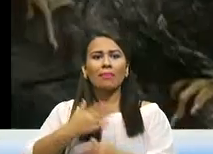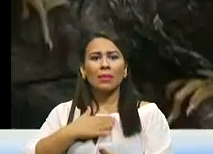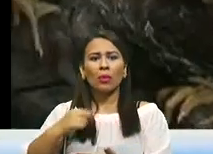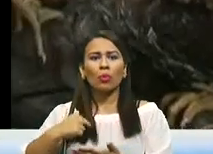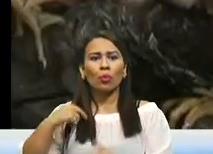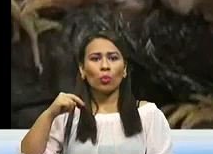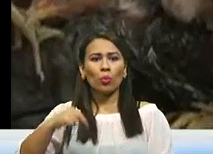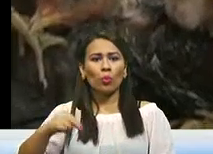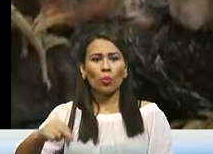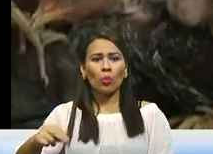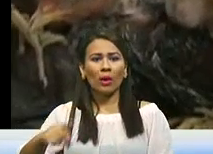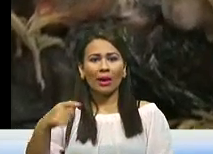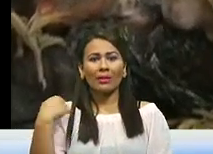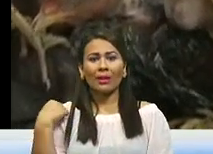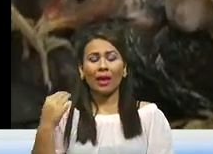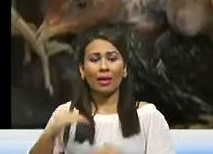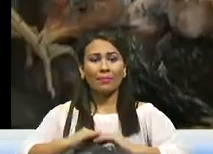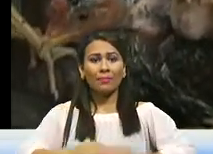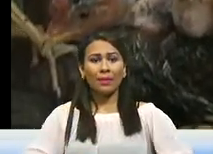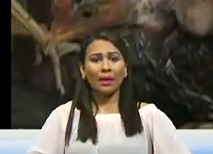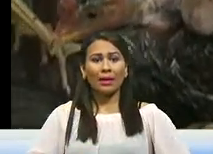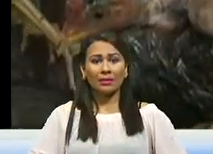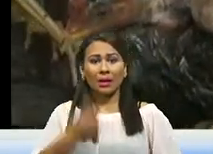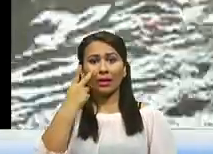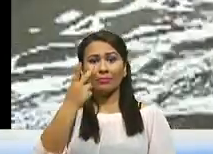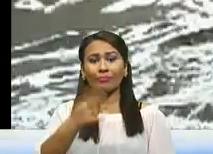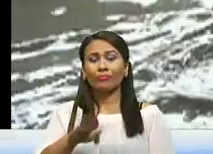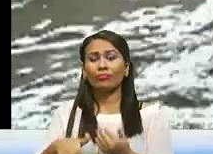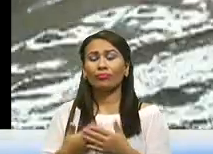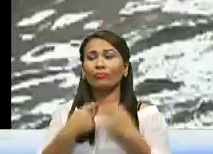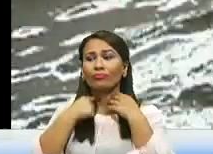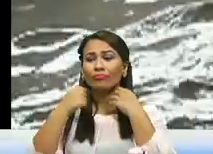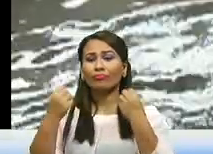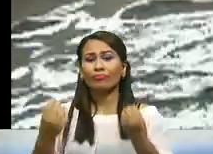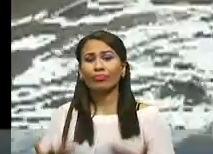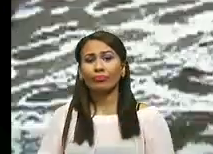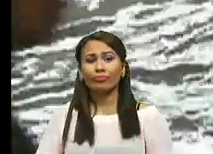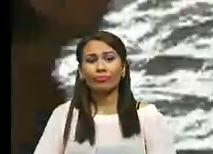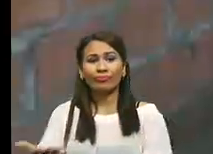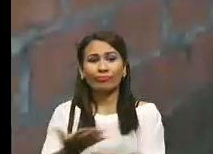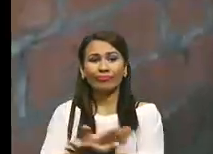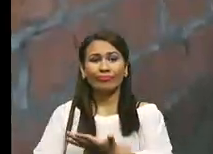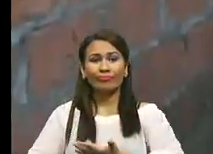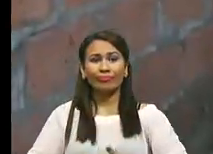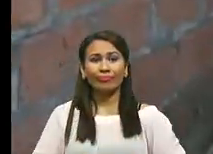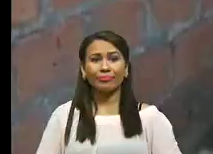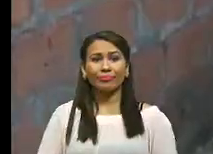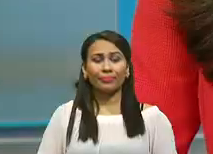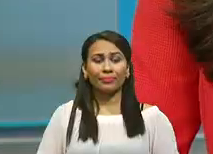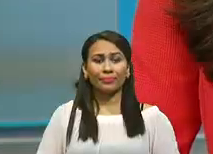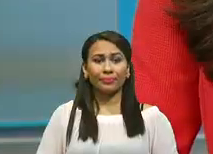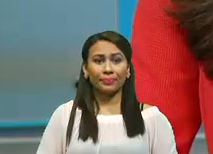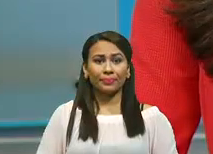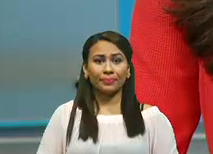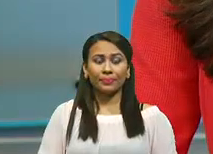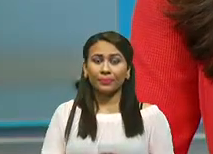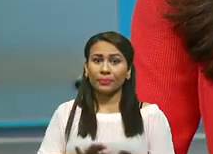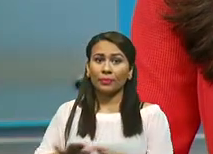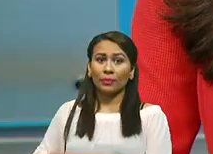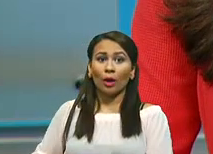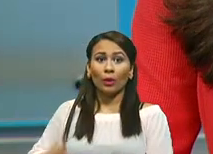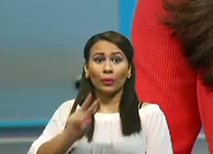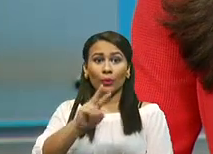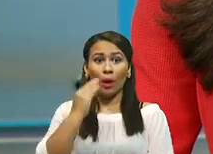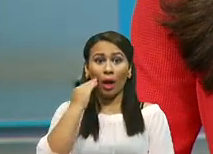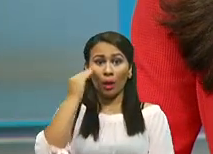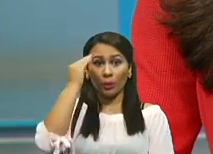aquí. Una parte se fue, la corriente del río. Desde la provincia de Manabí informó Johnny Armendáriz. Dos